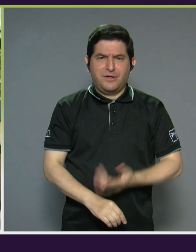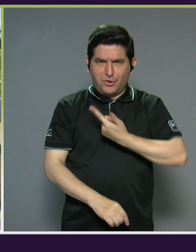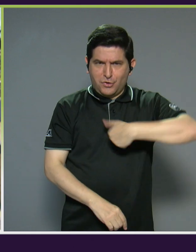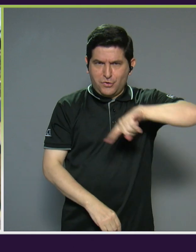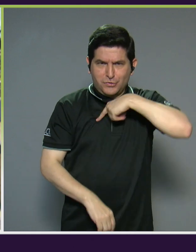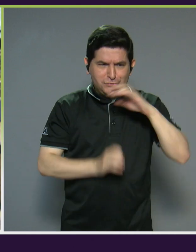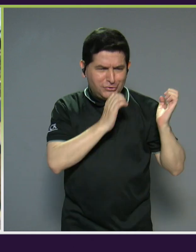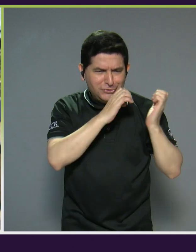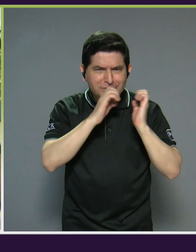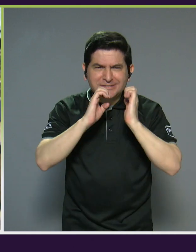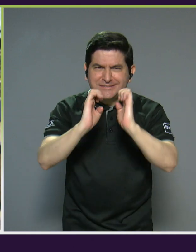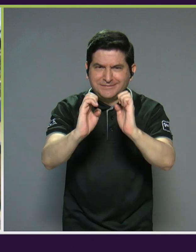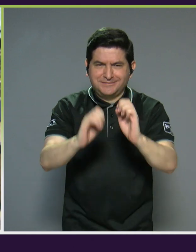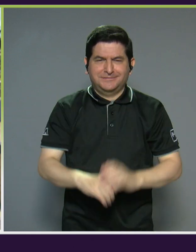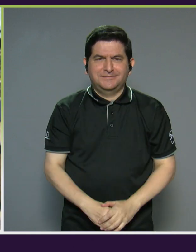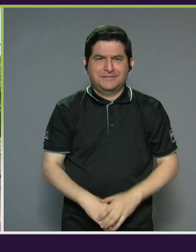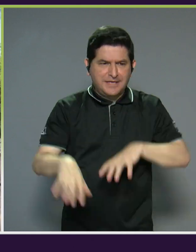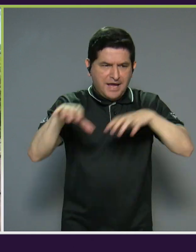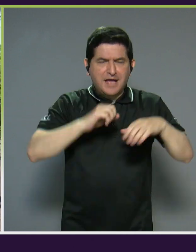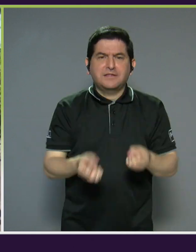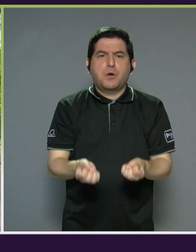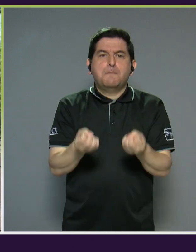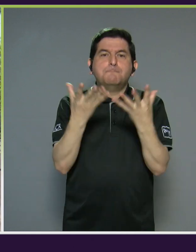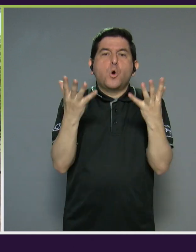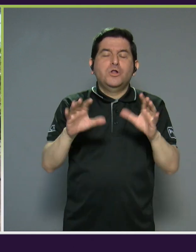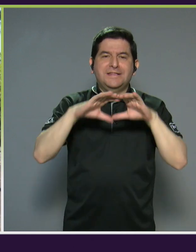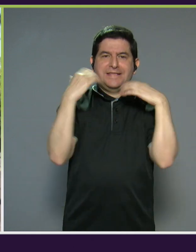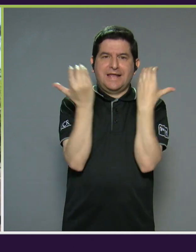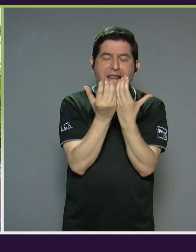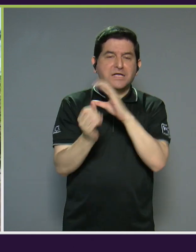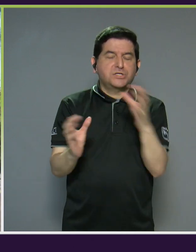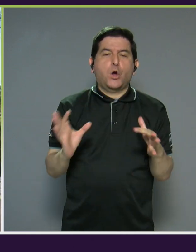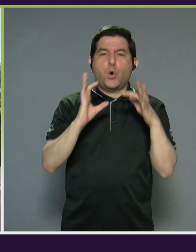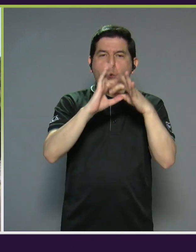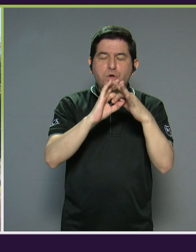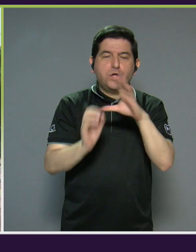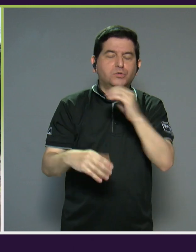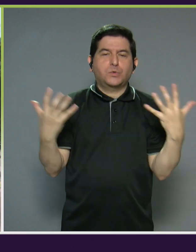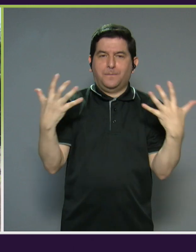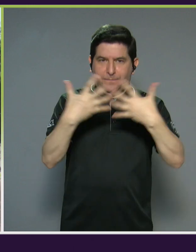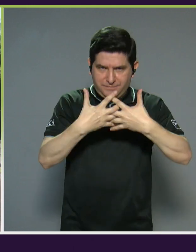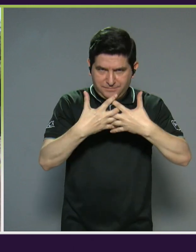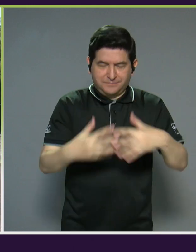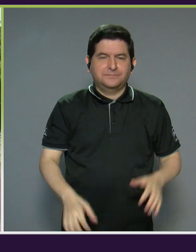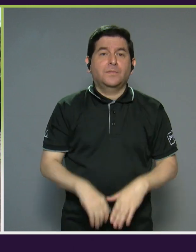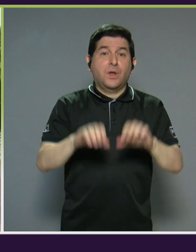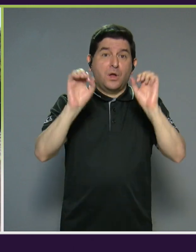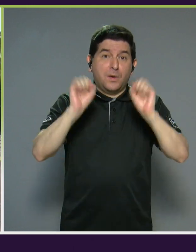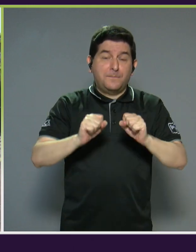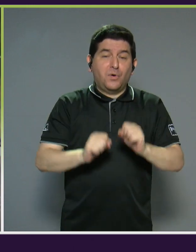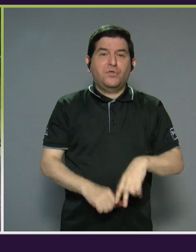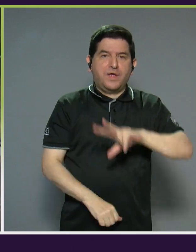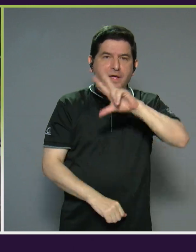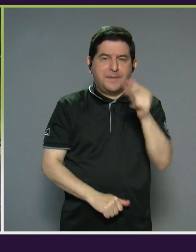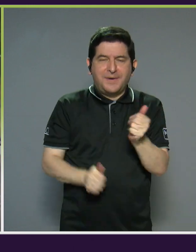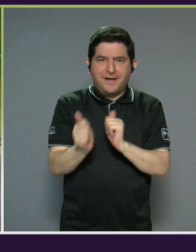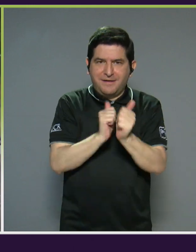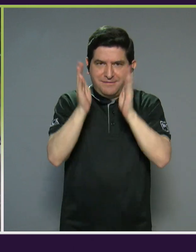una estrategia ahí de hacer eventos multiclase, de hacer eventos unificados y mixtos para que pues, los paraatletas